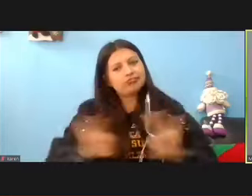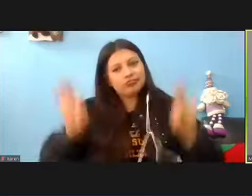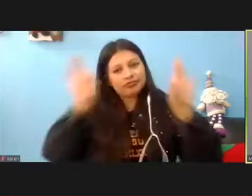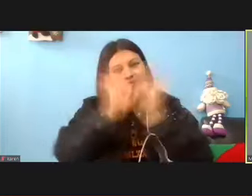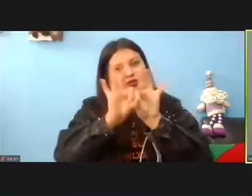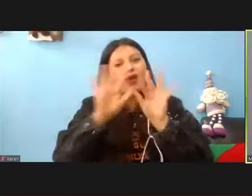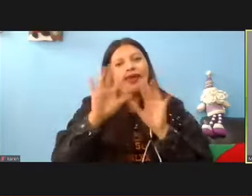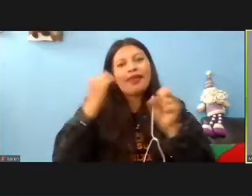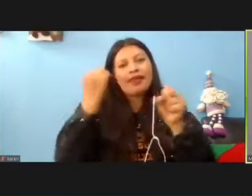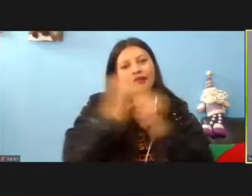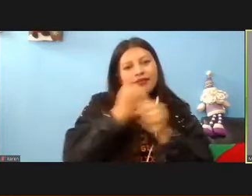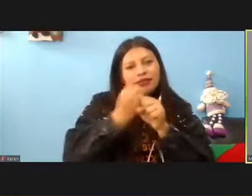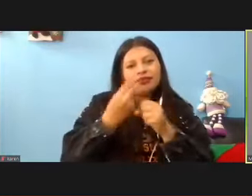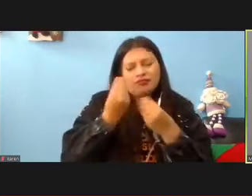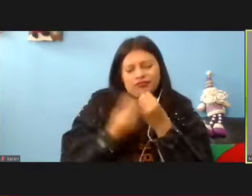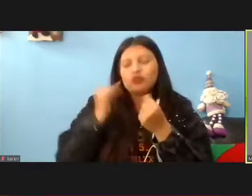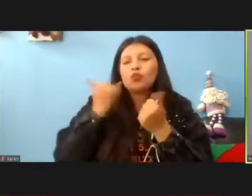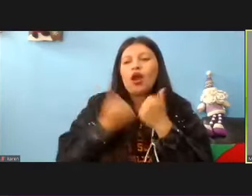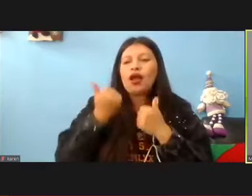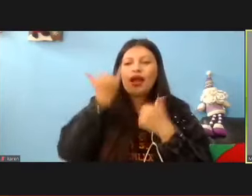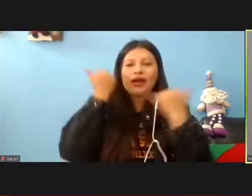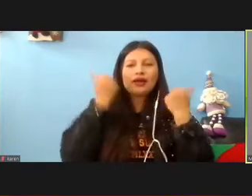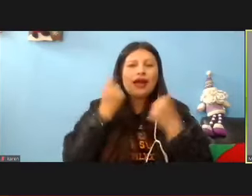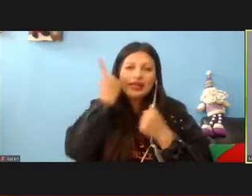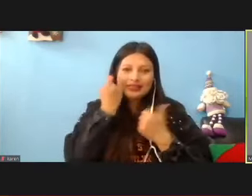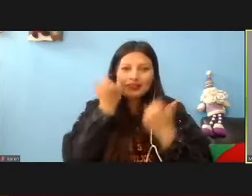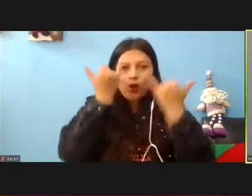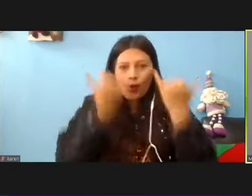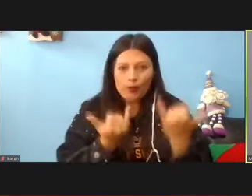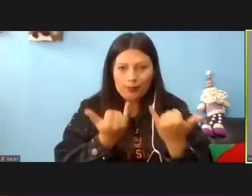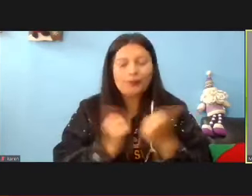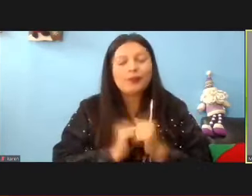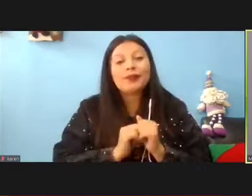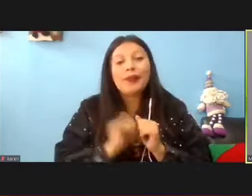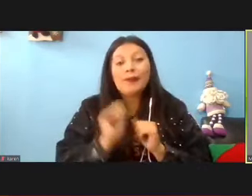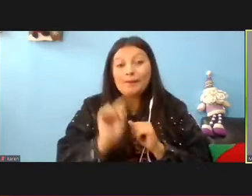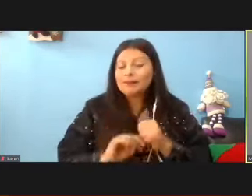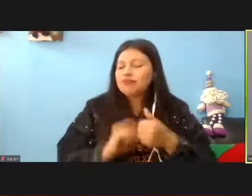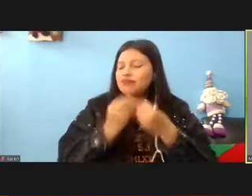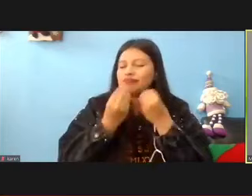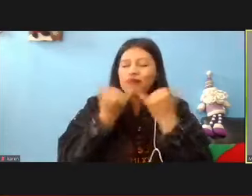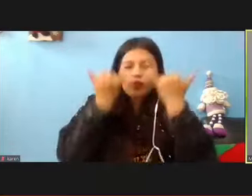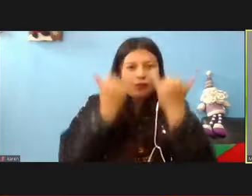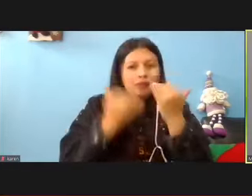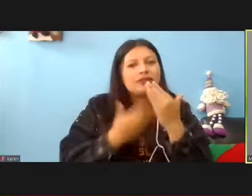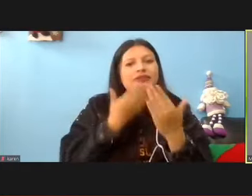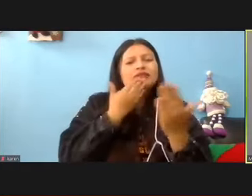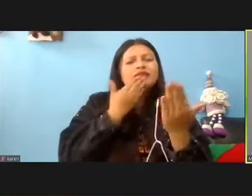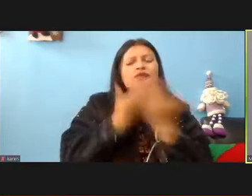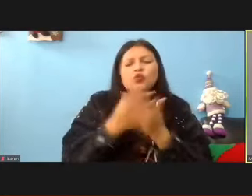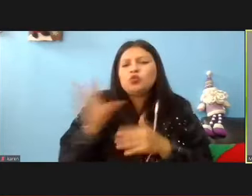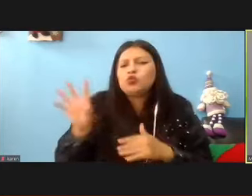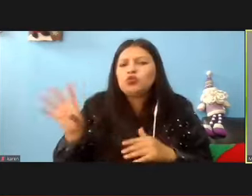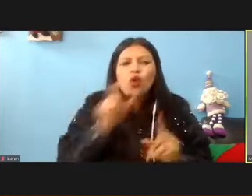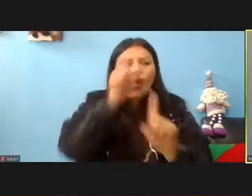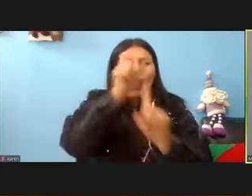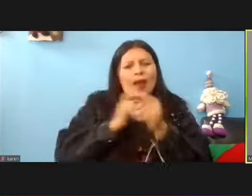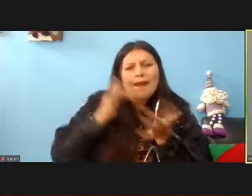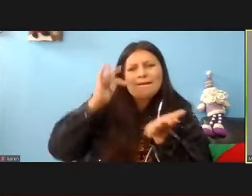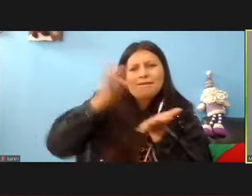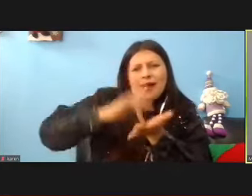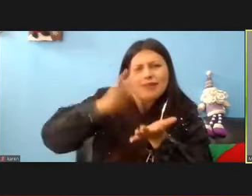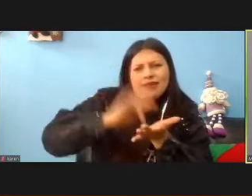del trabajo que se hizo en estos 2 días. En principio, agradecerle muchísimo a todas las personas que participaron del eje. Tuvimos